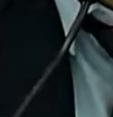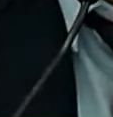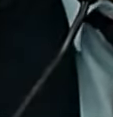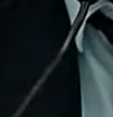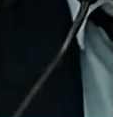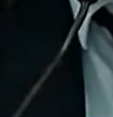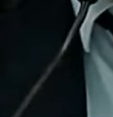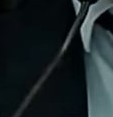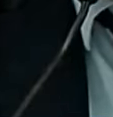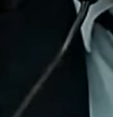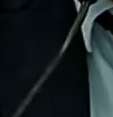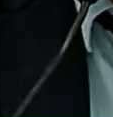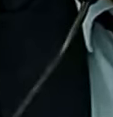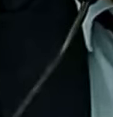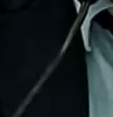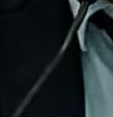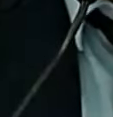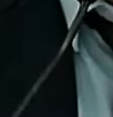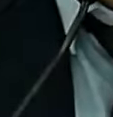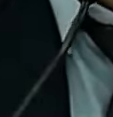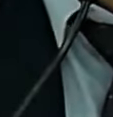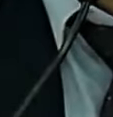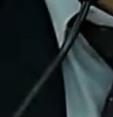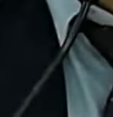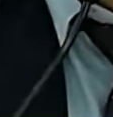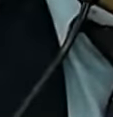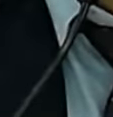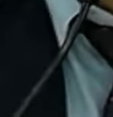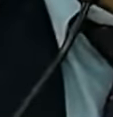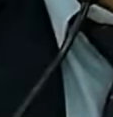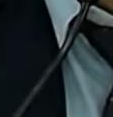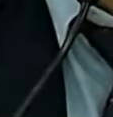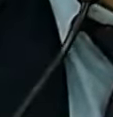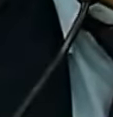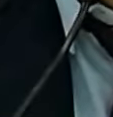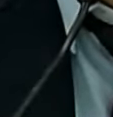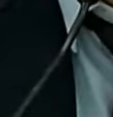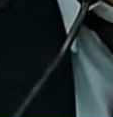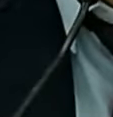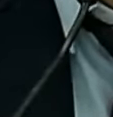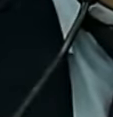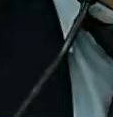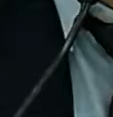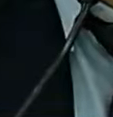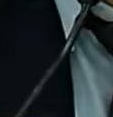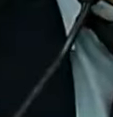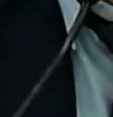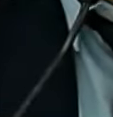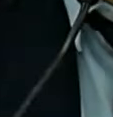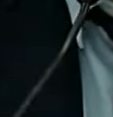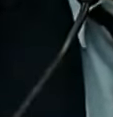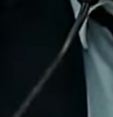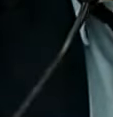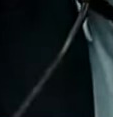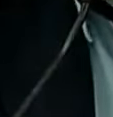la tarde-noche. Trabajé al lado de ellos cuando constituimos aquí el Comité de Emergencia